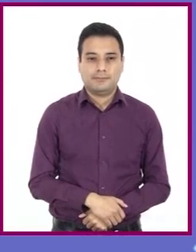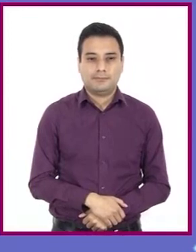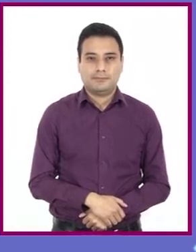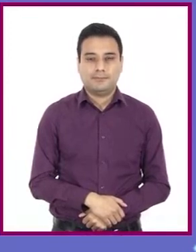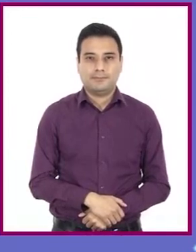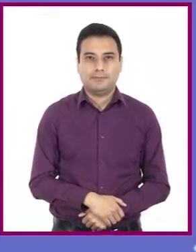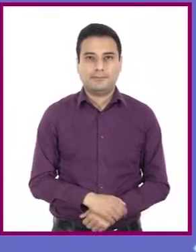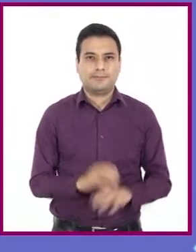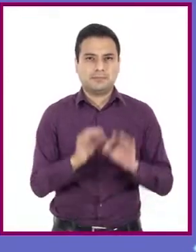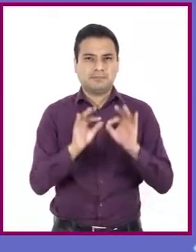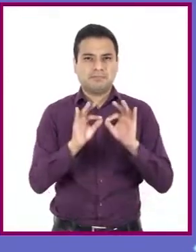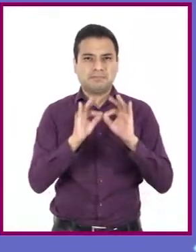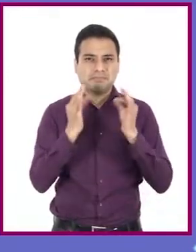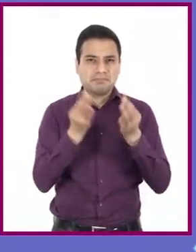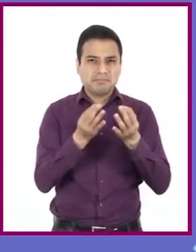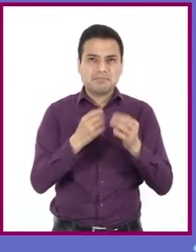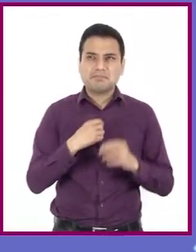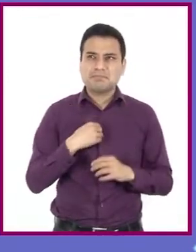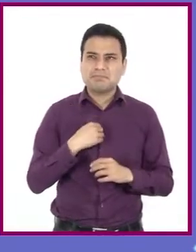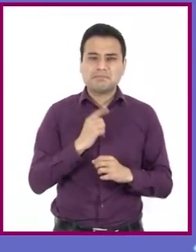¿Cómo percibimos las formas?